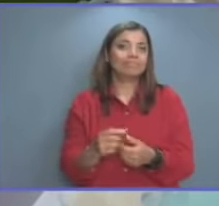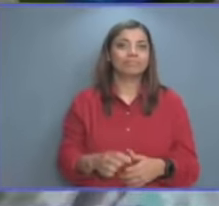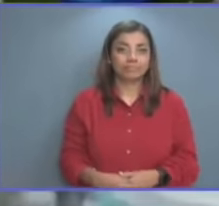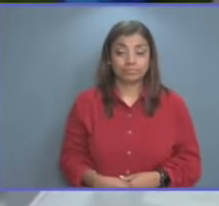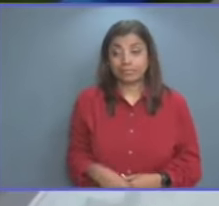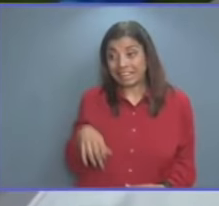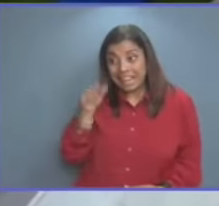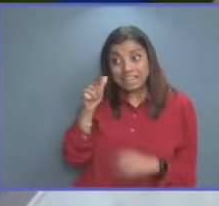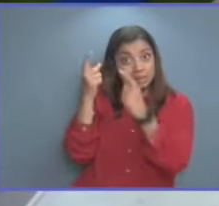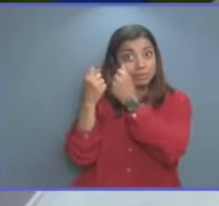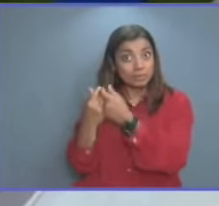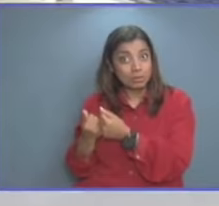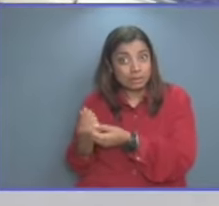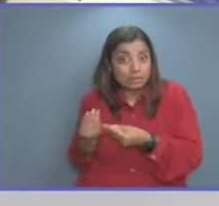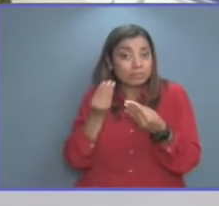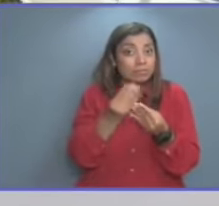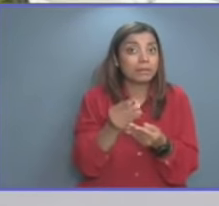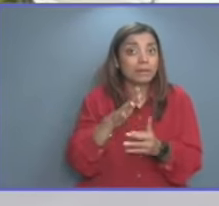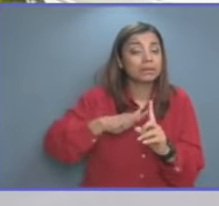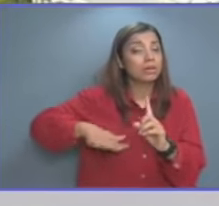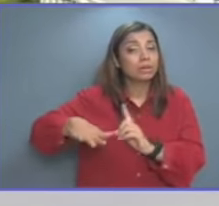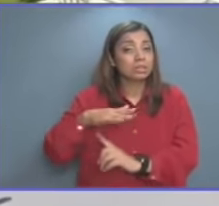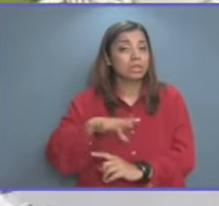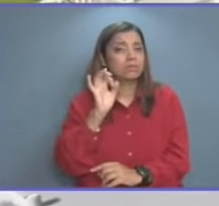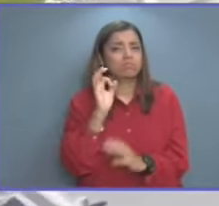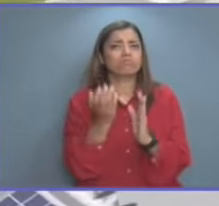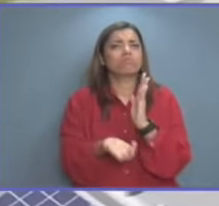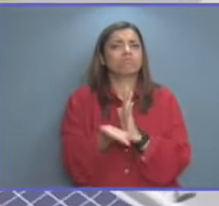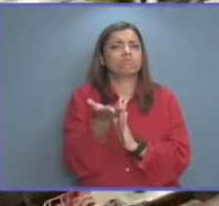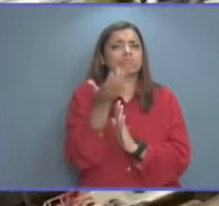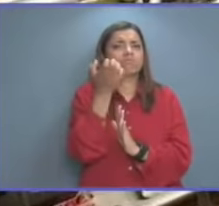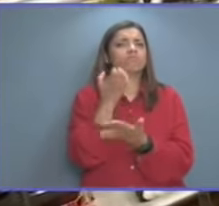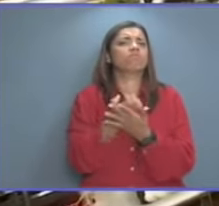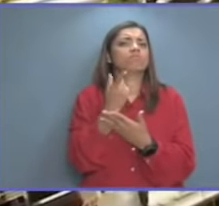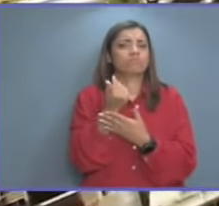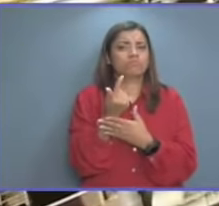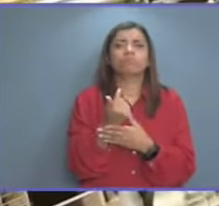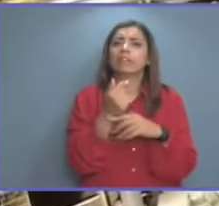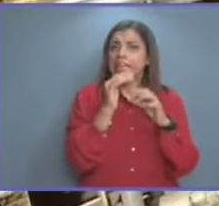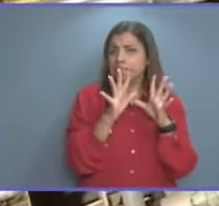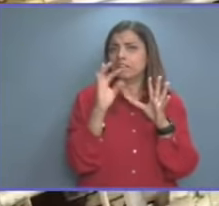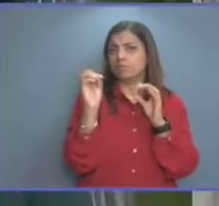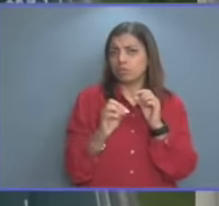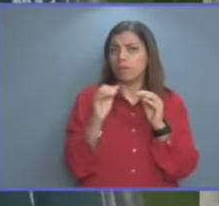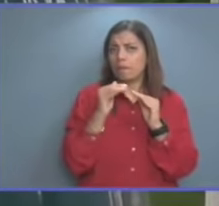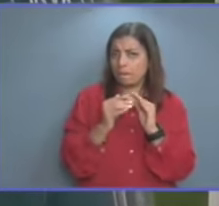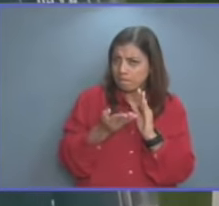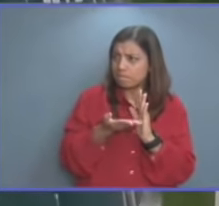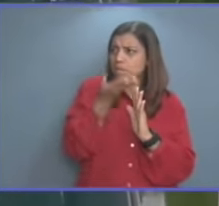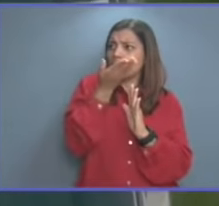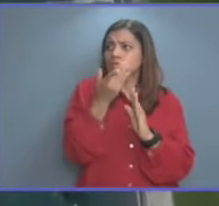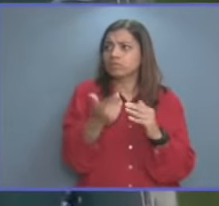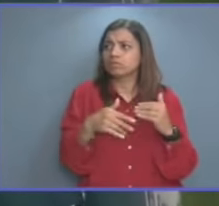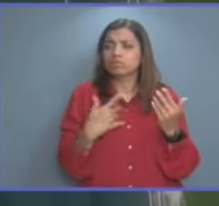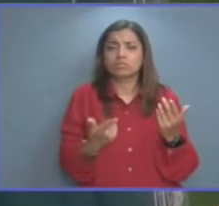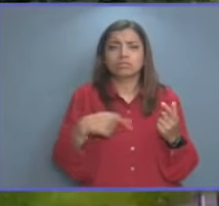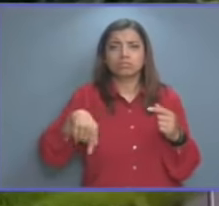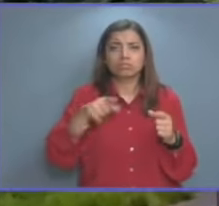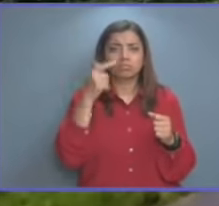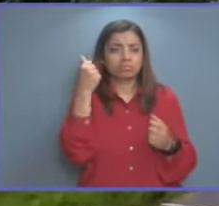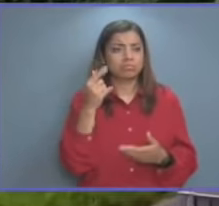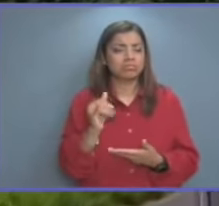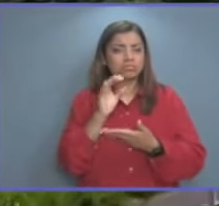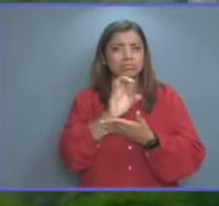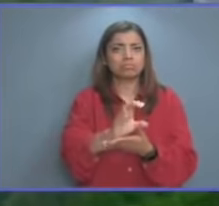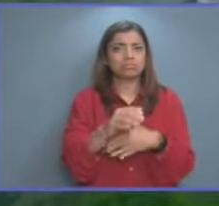generar las condiciones que garanticen el crecimiento económico que podría ser más del 10 por ciento asimismo se invertirá en